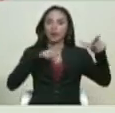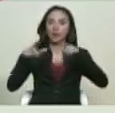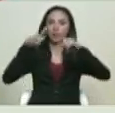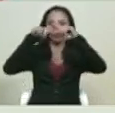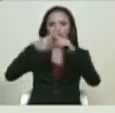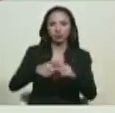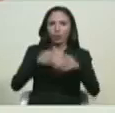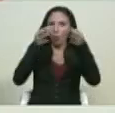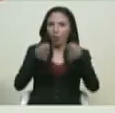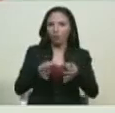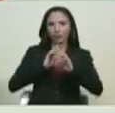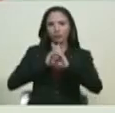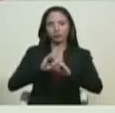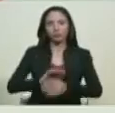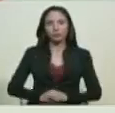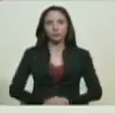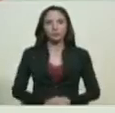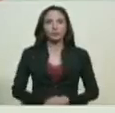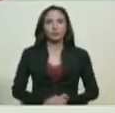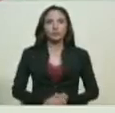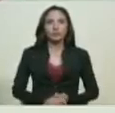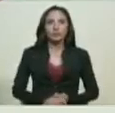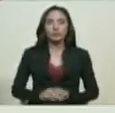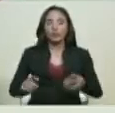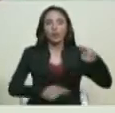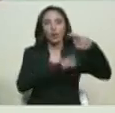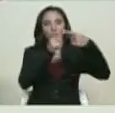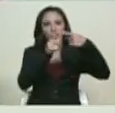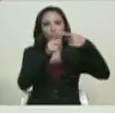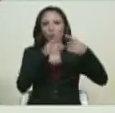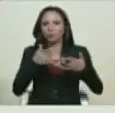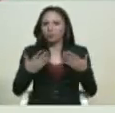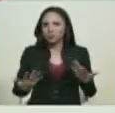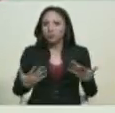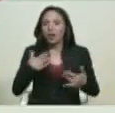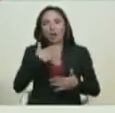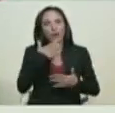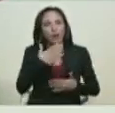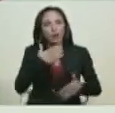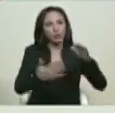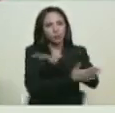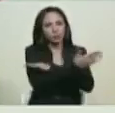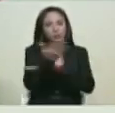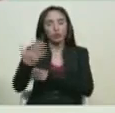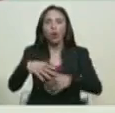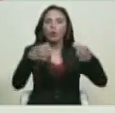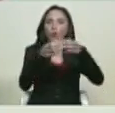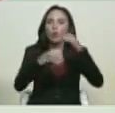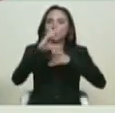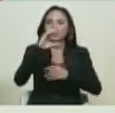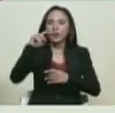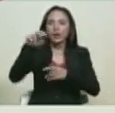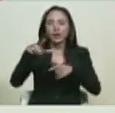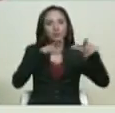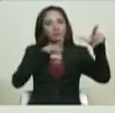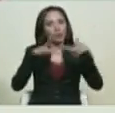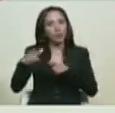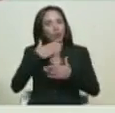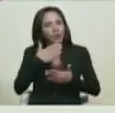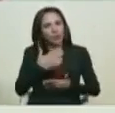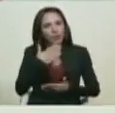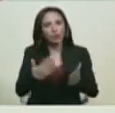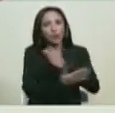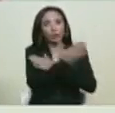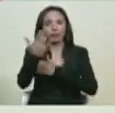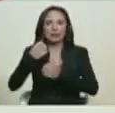En primer lugar, queremos agradecerle a todo el personal del Consejo Nacional Electoral